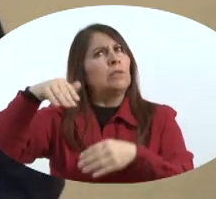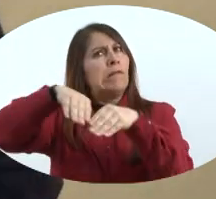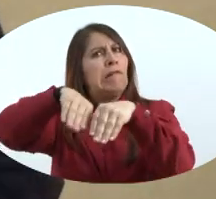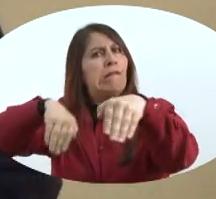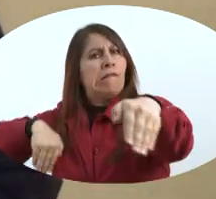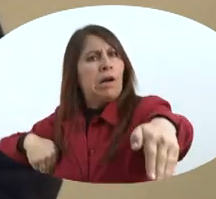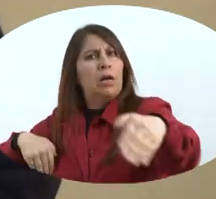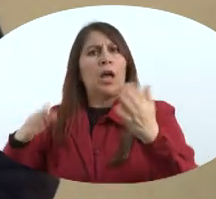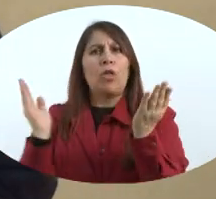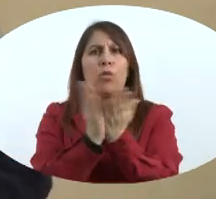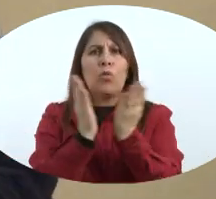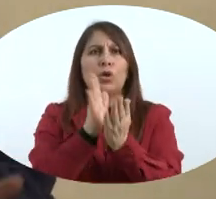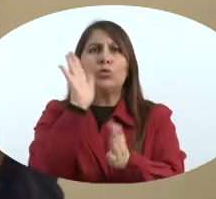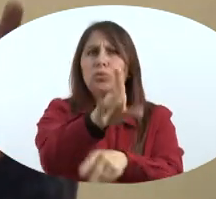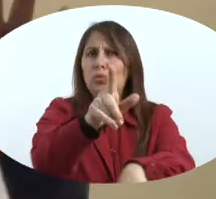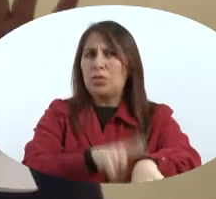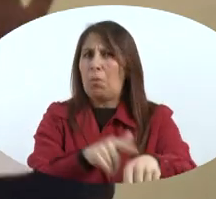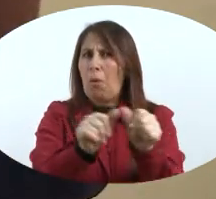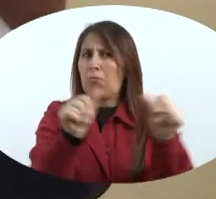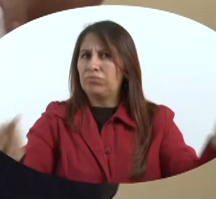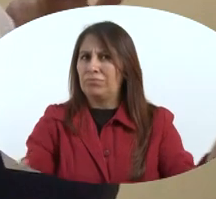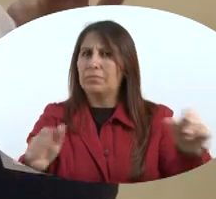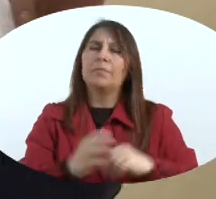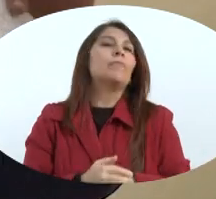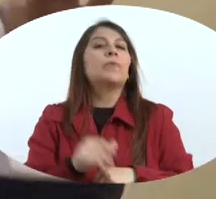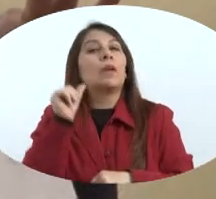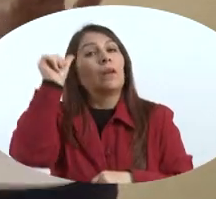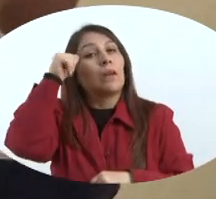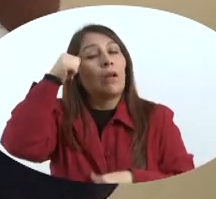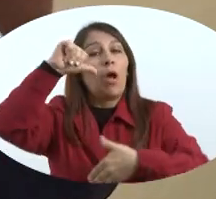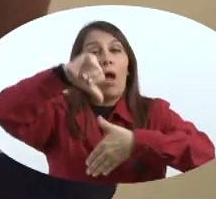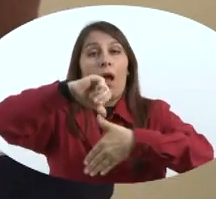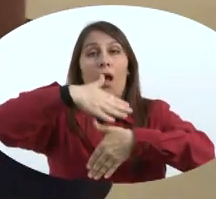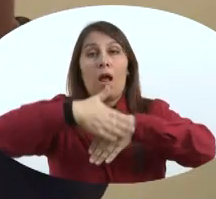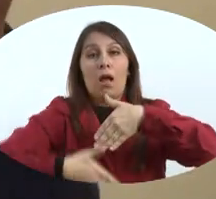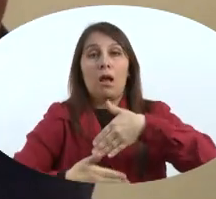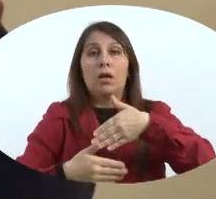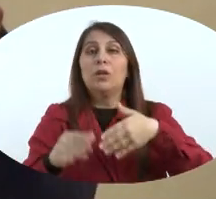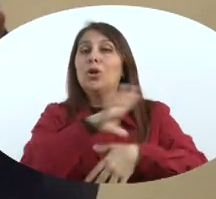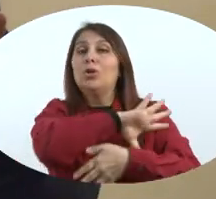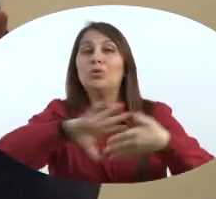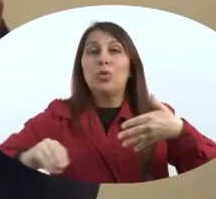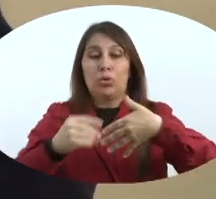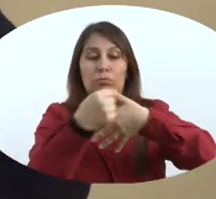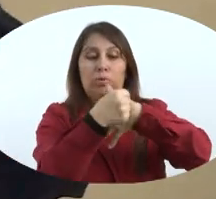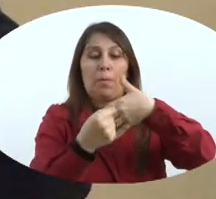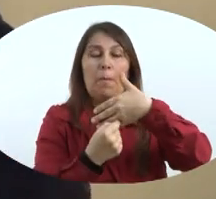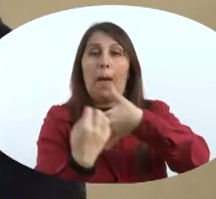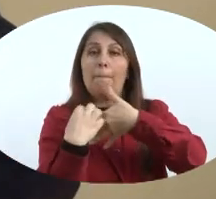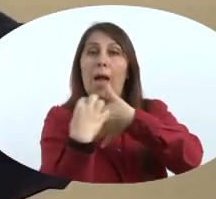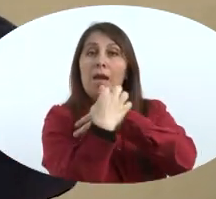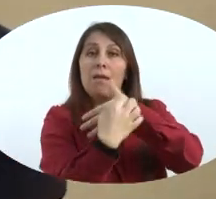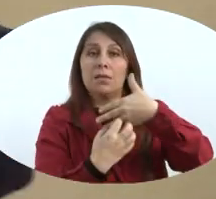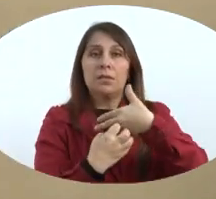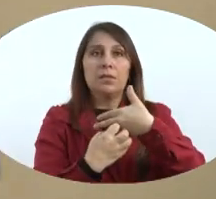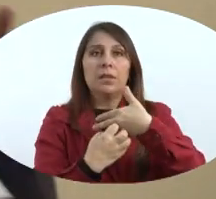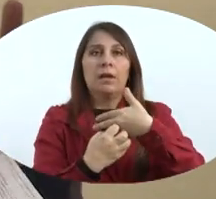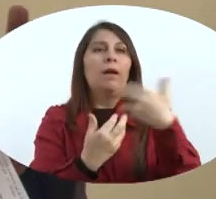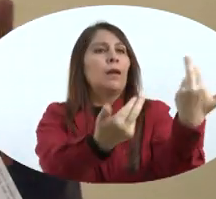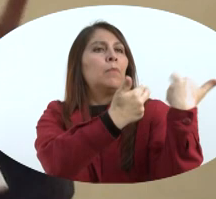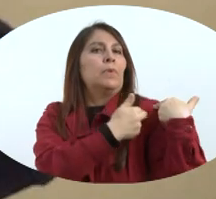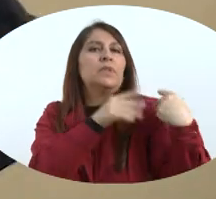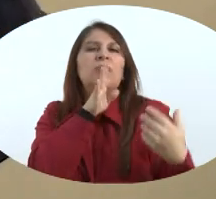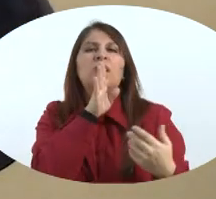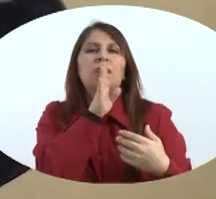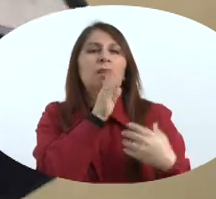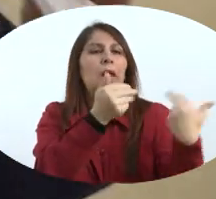educación en su momento recordemos que en latinoamérica la gran mayoría de países tenían la educación asignada al clero por eso